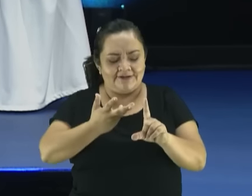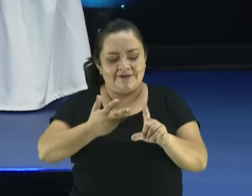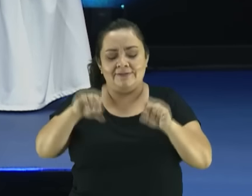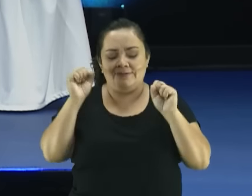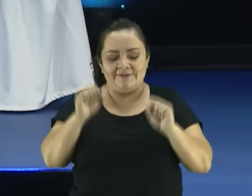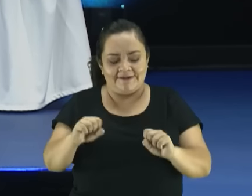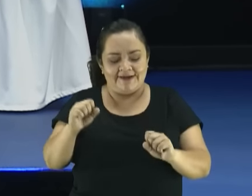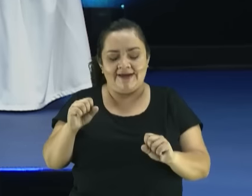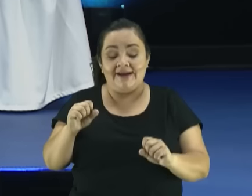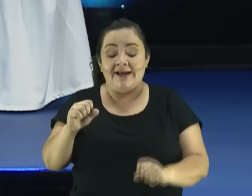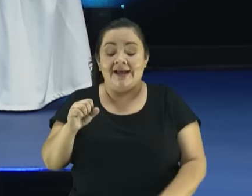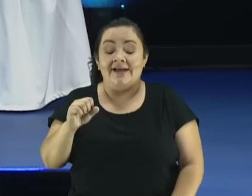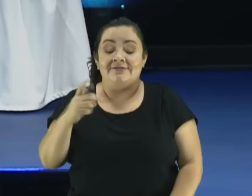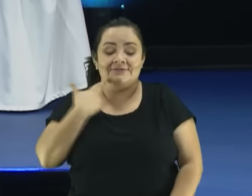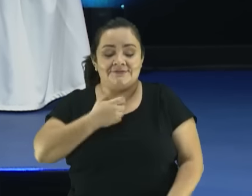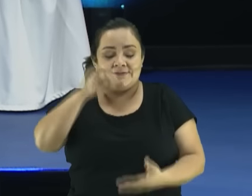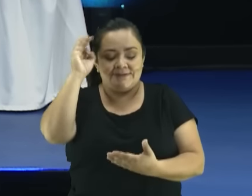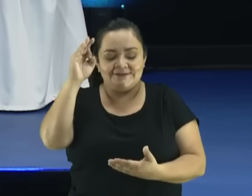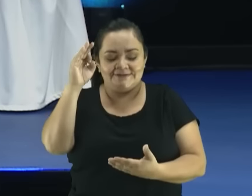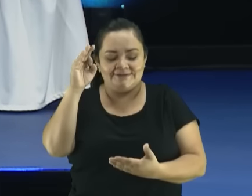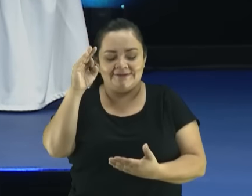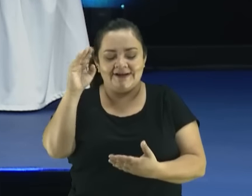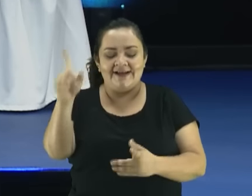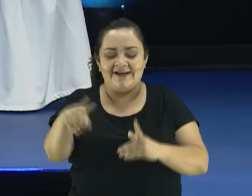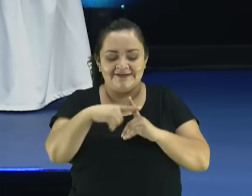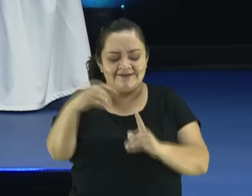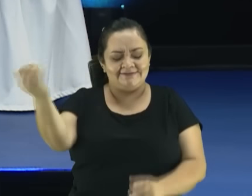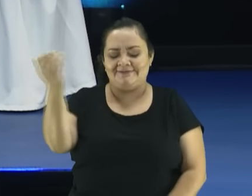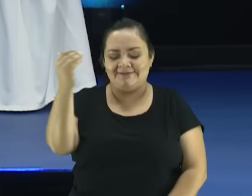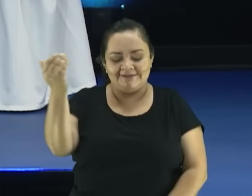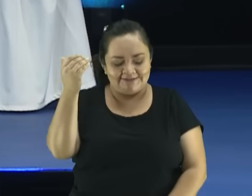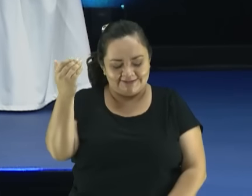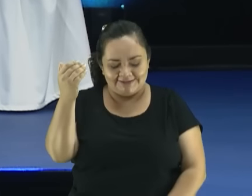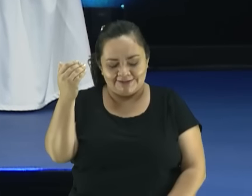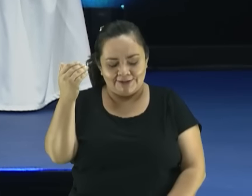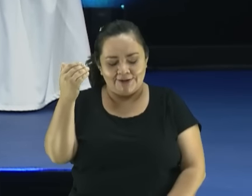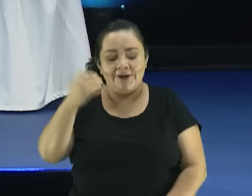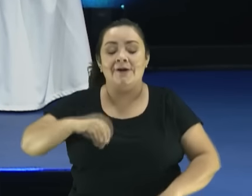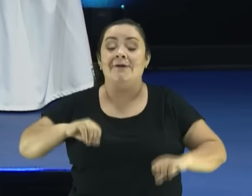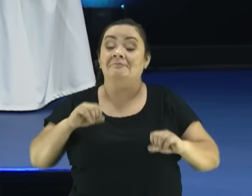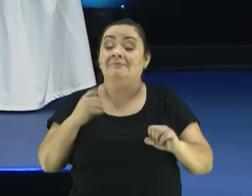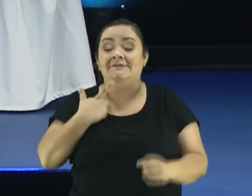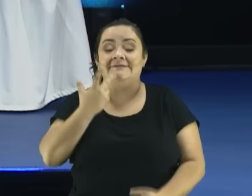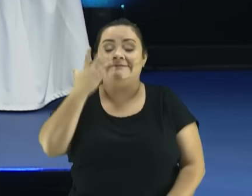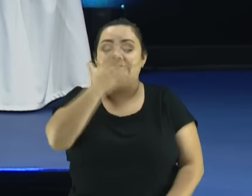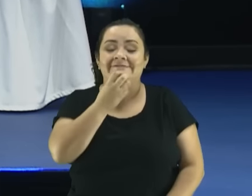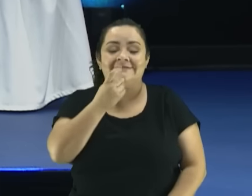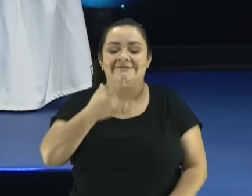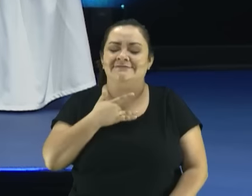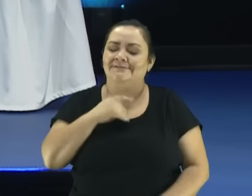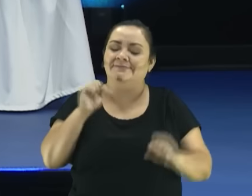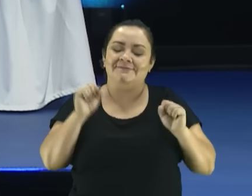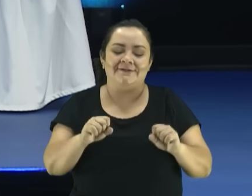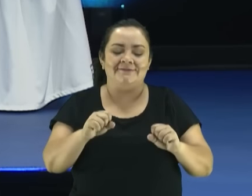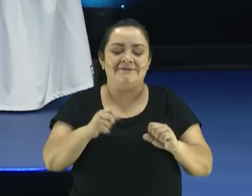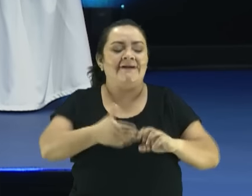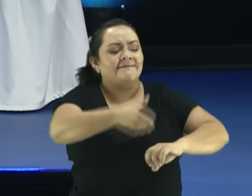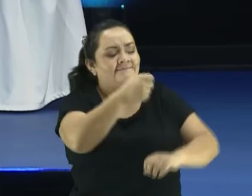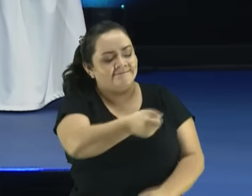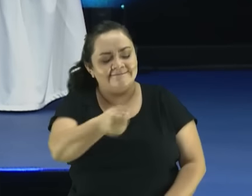con un legado establecido por nuestro pastor fundador qué privilegio poder celebrar como pastores a nuevos